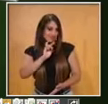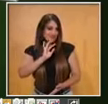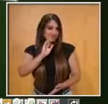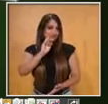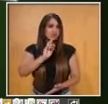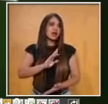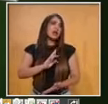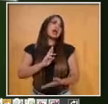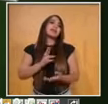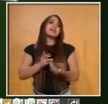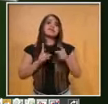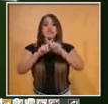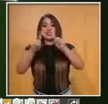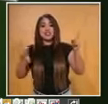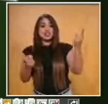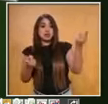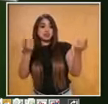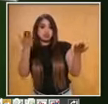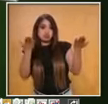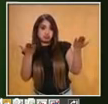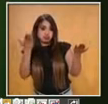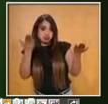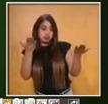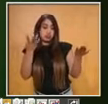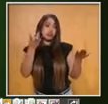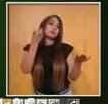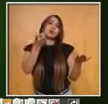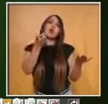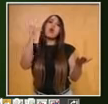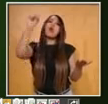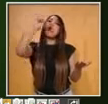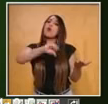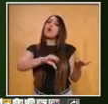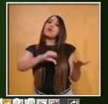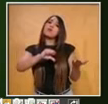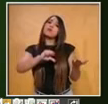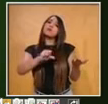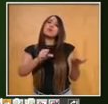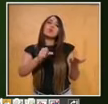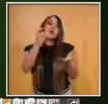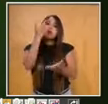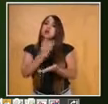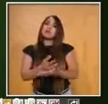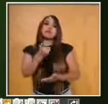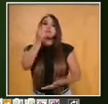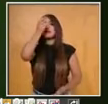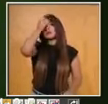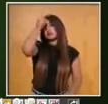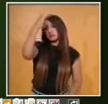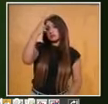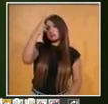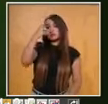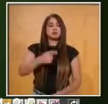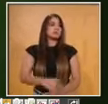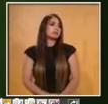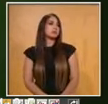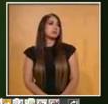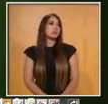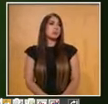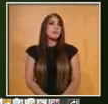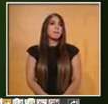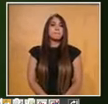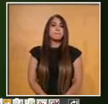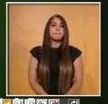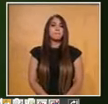la diferencia entre ambos. Hoy nos vamos a enfocar únicamente en las adivinanzas, recordando que